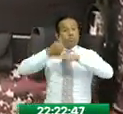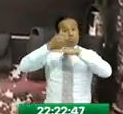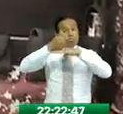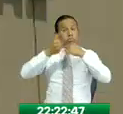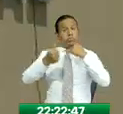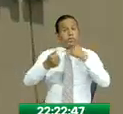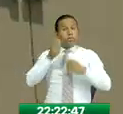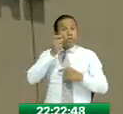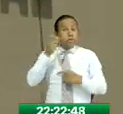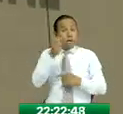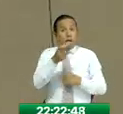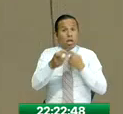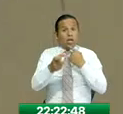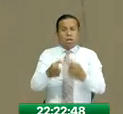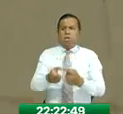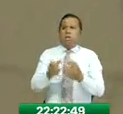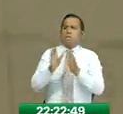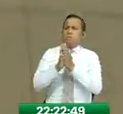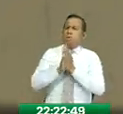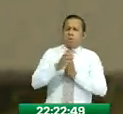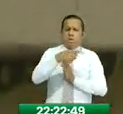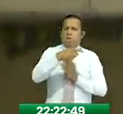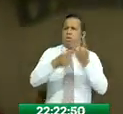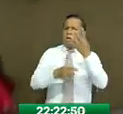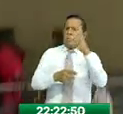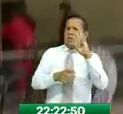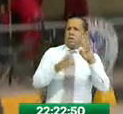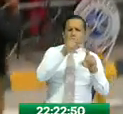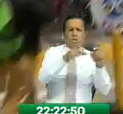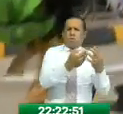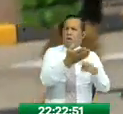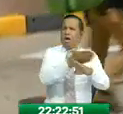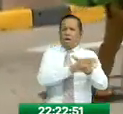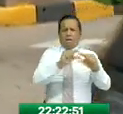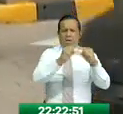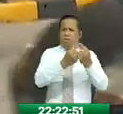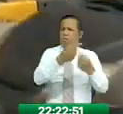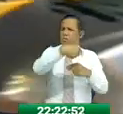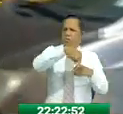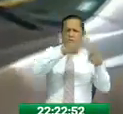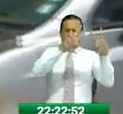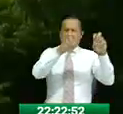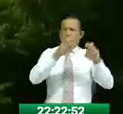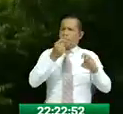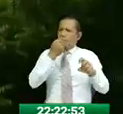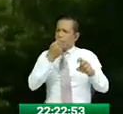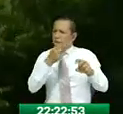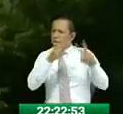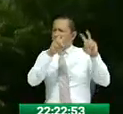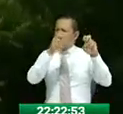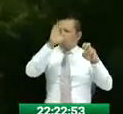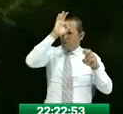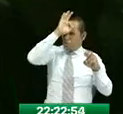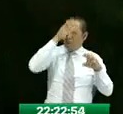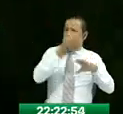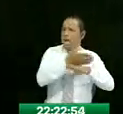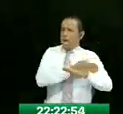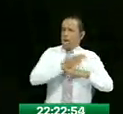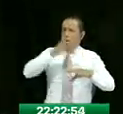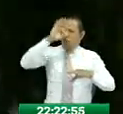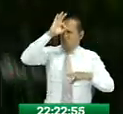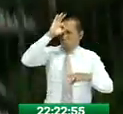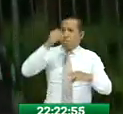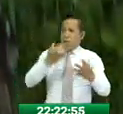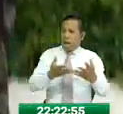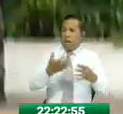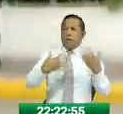la prisión preventiva a 17 personas por supuestos actos de corrupción en la adquisición de insumos médicos en el Hospital Abel Gilbert Pontón,